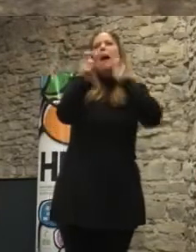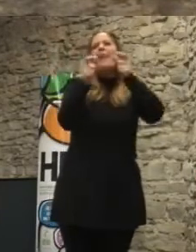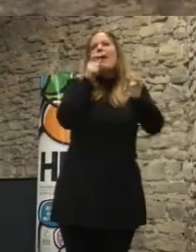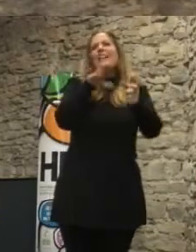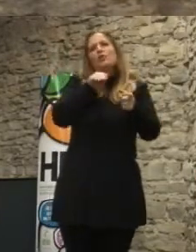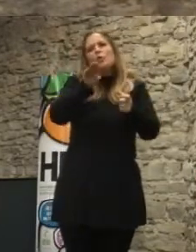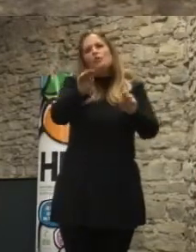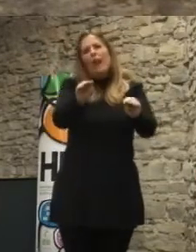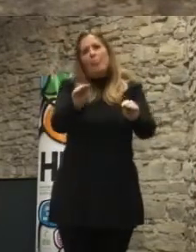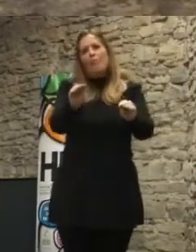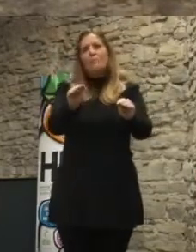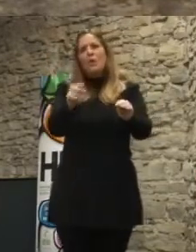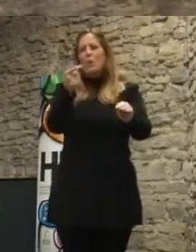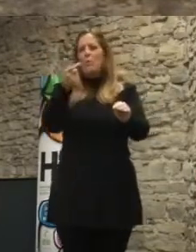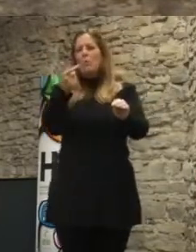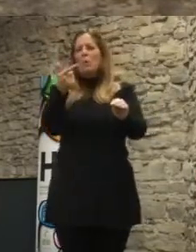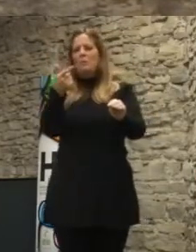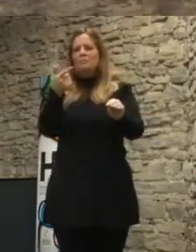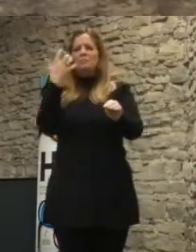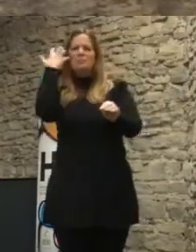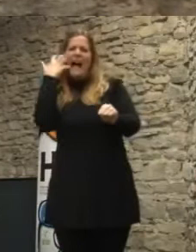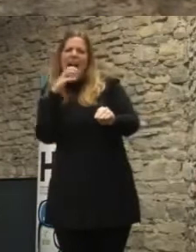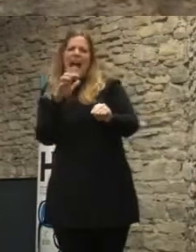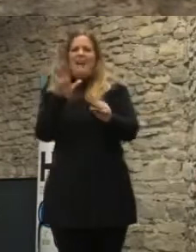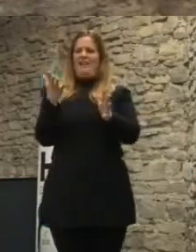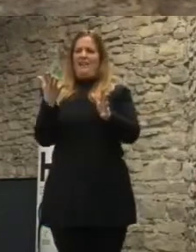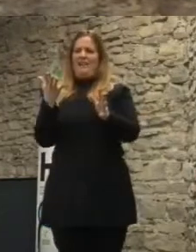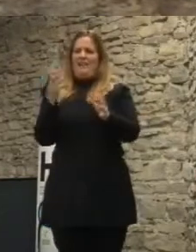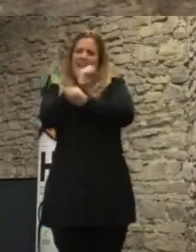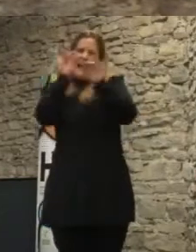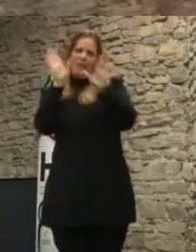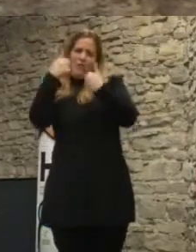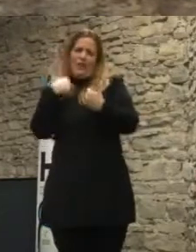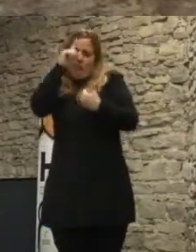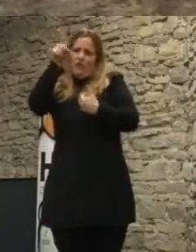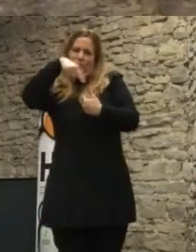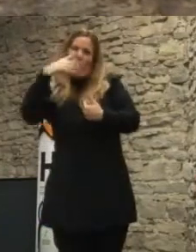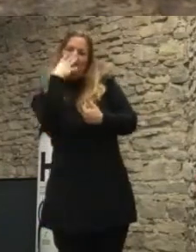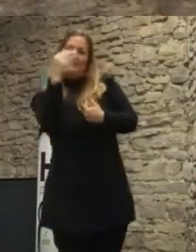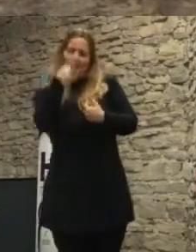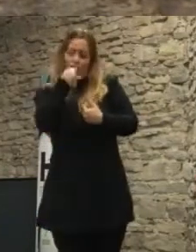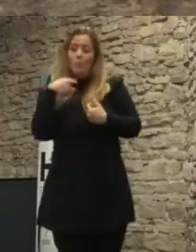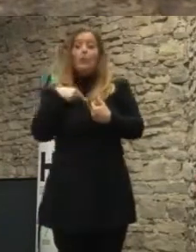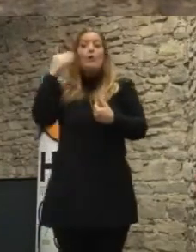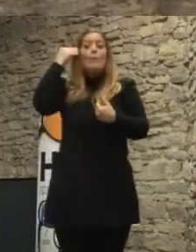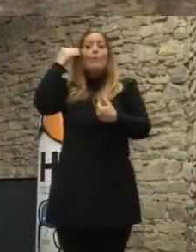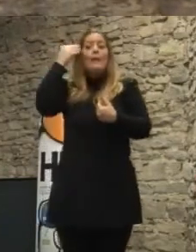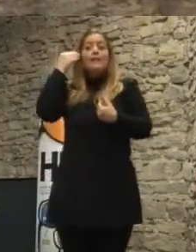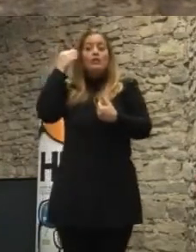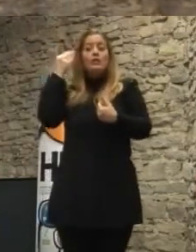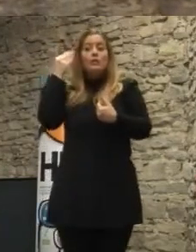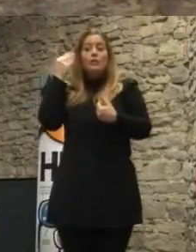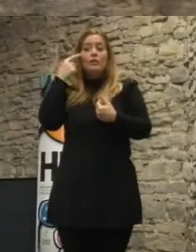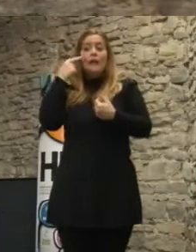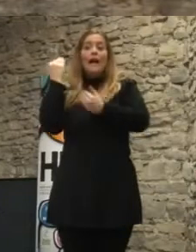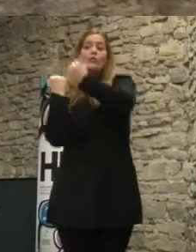si me estoy dando a entender, ¿no? Pero yo creo que hay un equilibrio entre lo